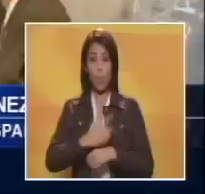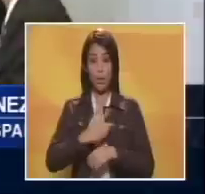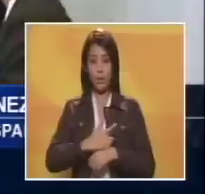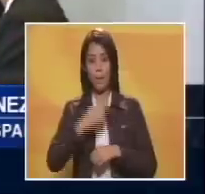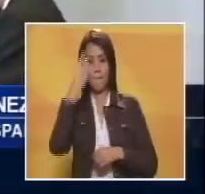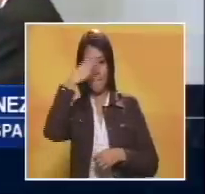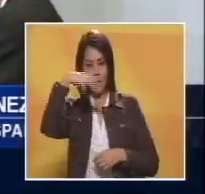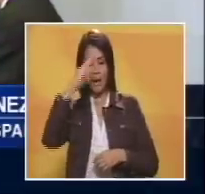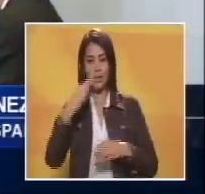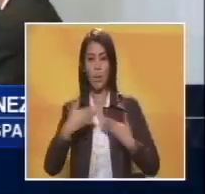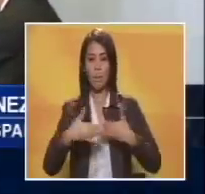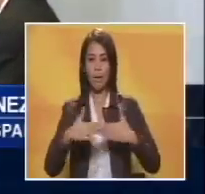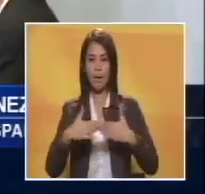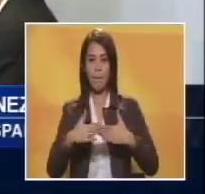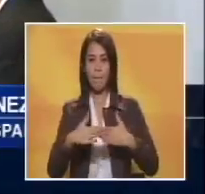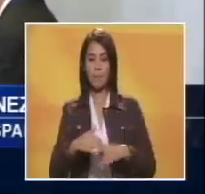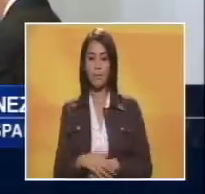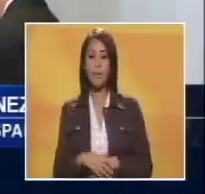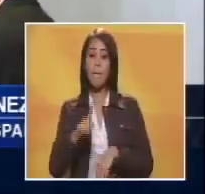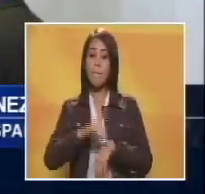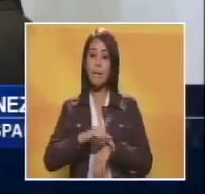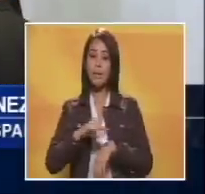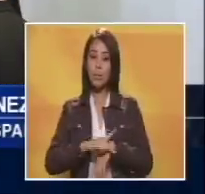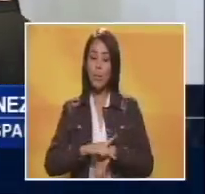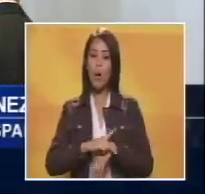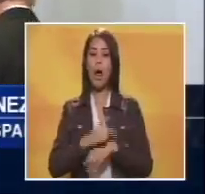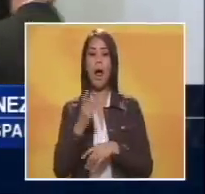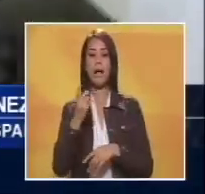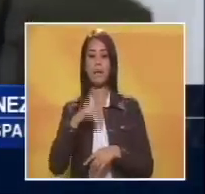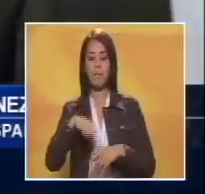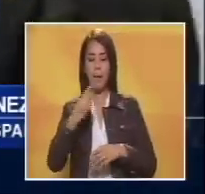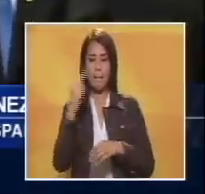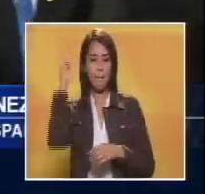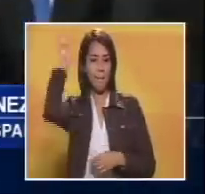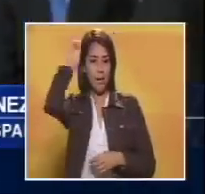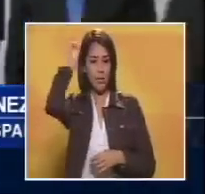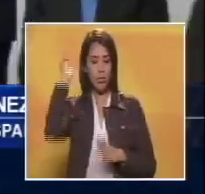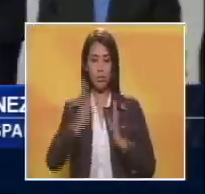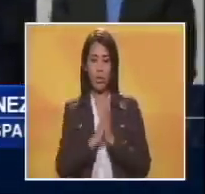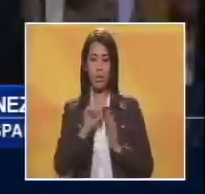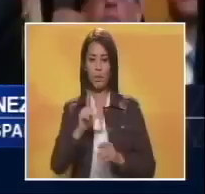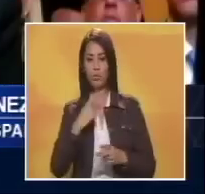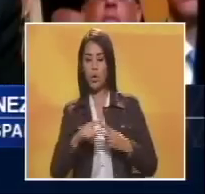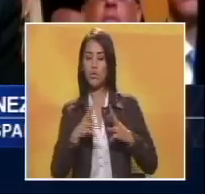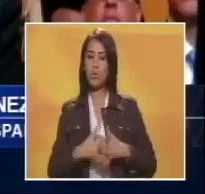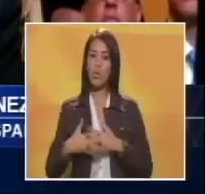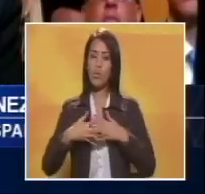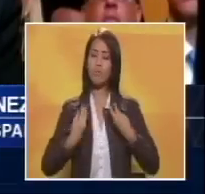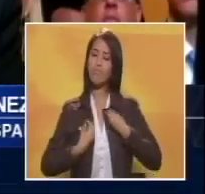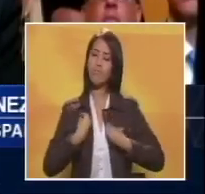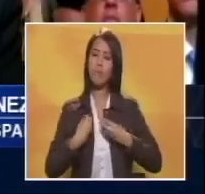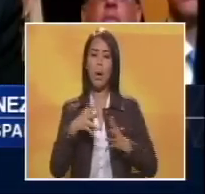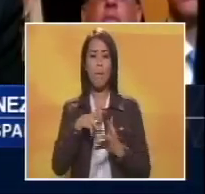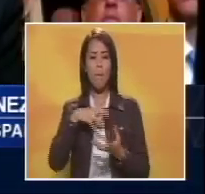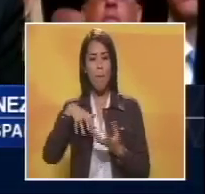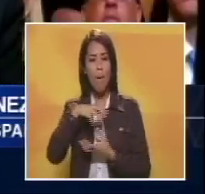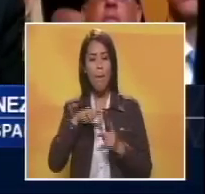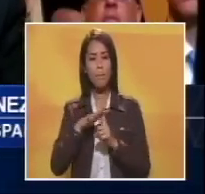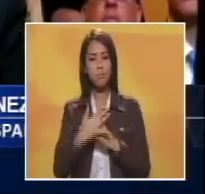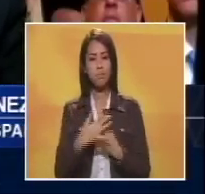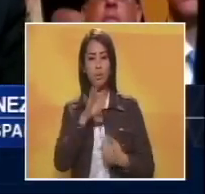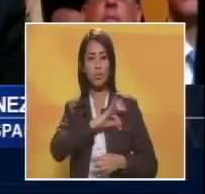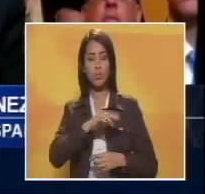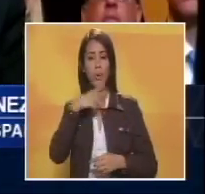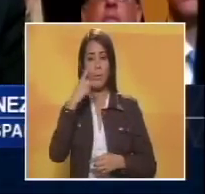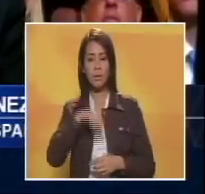México, Panamá, Paraguay, Perú y Santa Lucía, así como los Estados Unidos, expresaron su preocupación por la crisis política, económica y